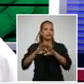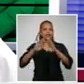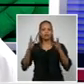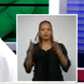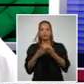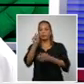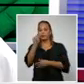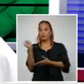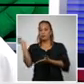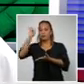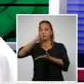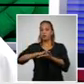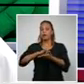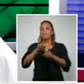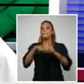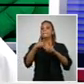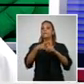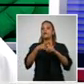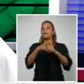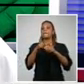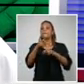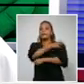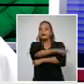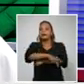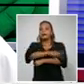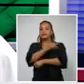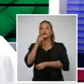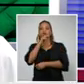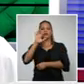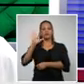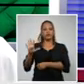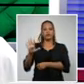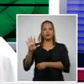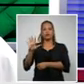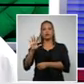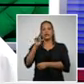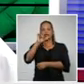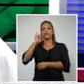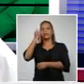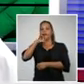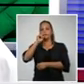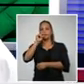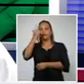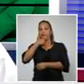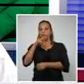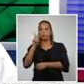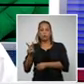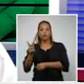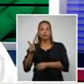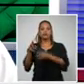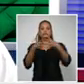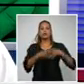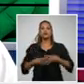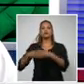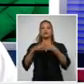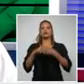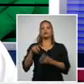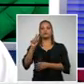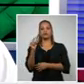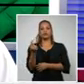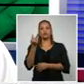por países, de Rusia 5, de Libia 2 y de Estados Unidos 1. Se diagnostican